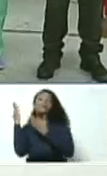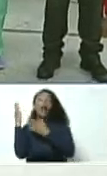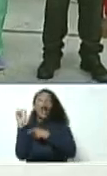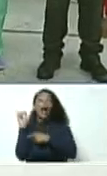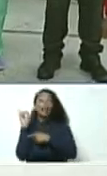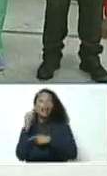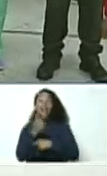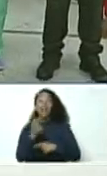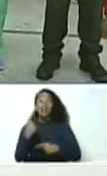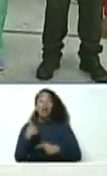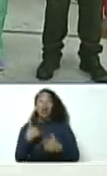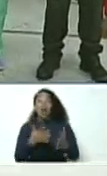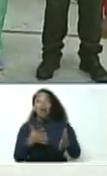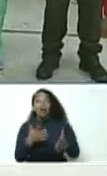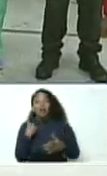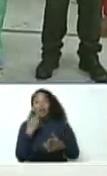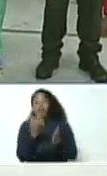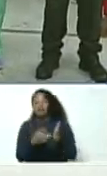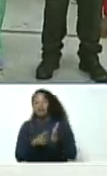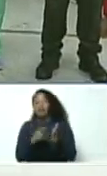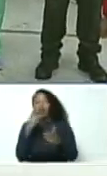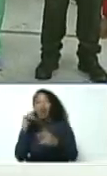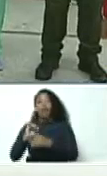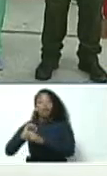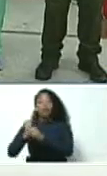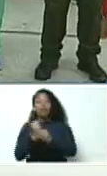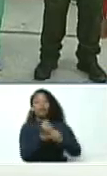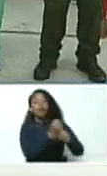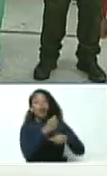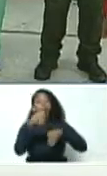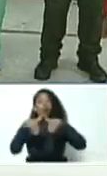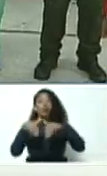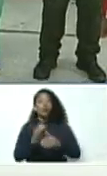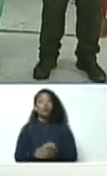Ella dice que gana y que barre las elecciones.